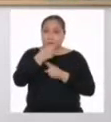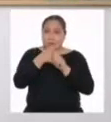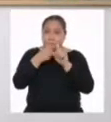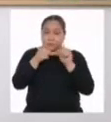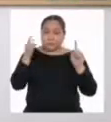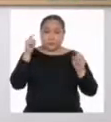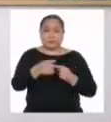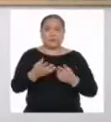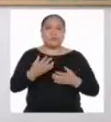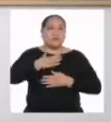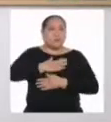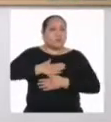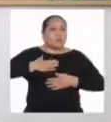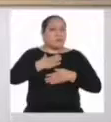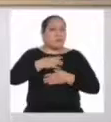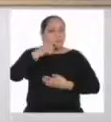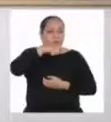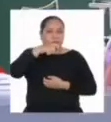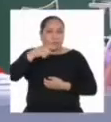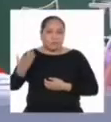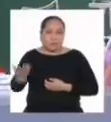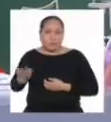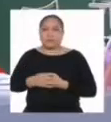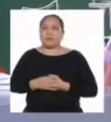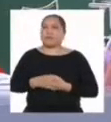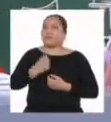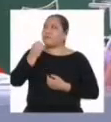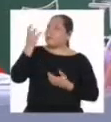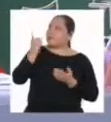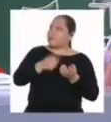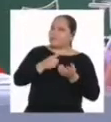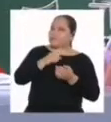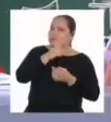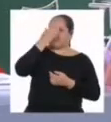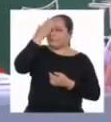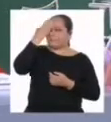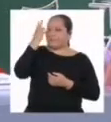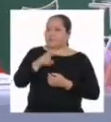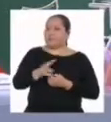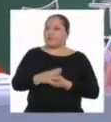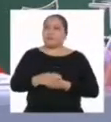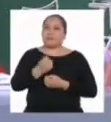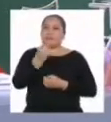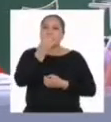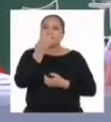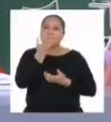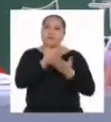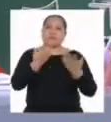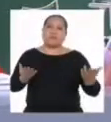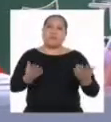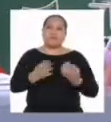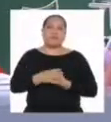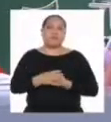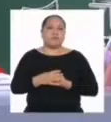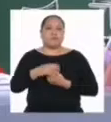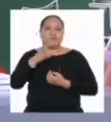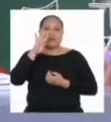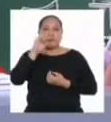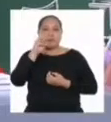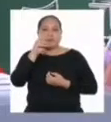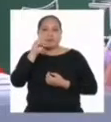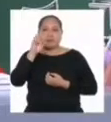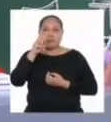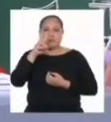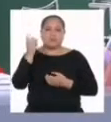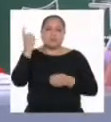biodiversidad para satisfacer nuestras necesidades. A veces no nos damos cuenta. Algunos elementos de la biodiversidad